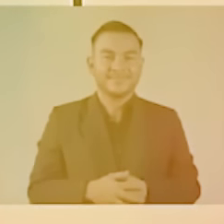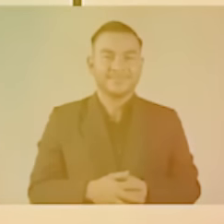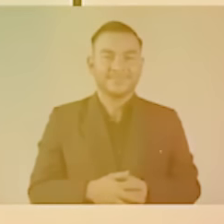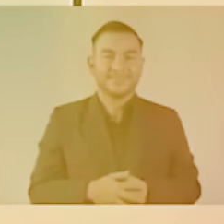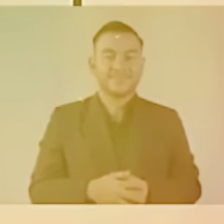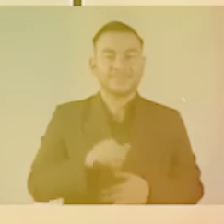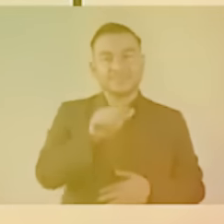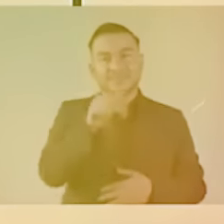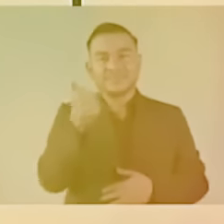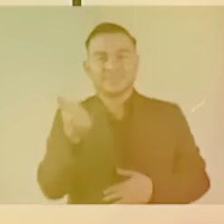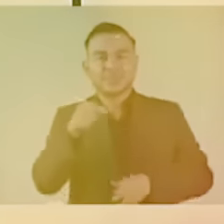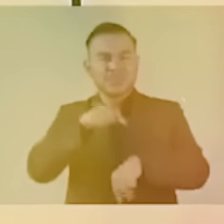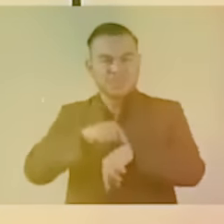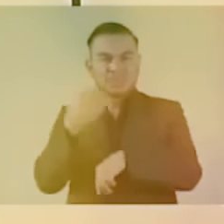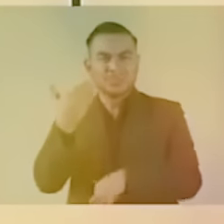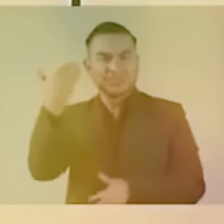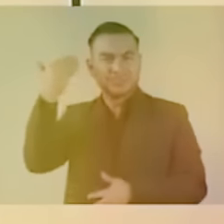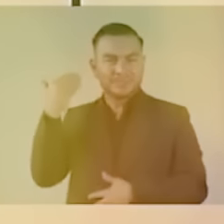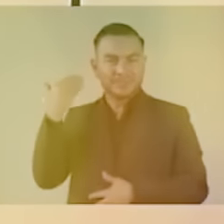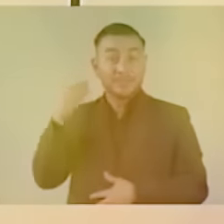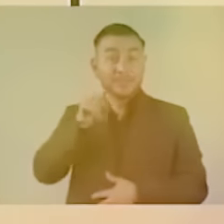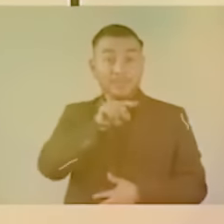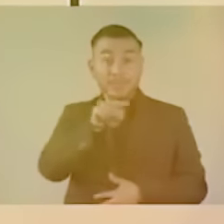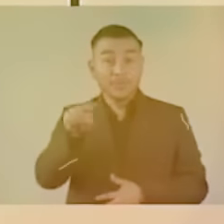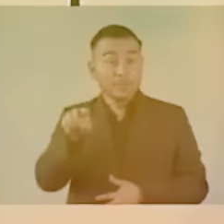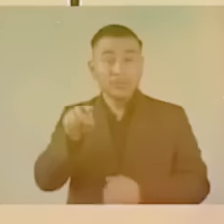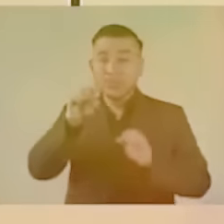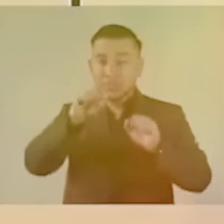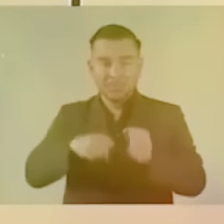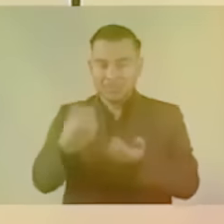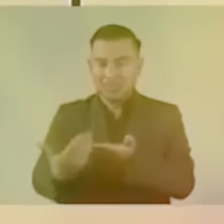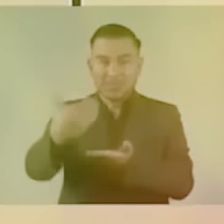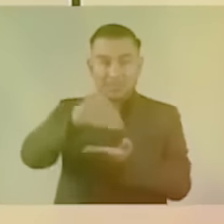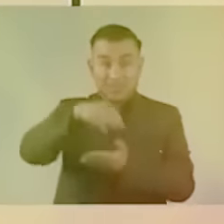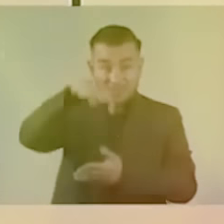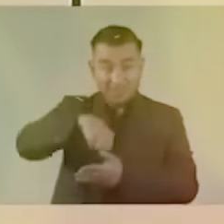En otras épocas, ustedes no hubieran podido estar en ese evento.